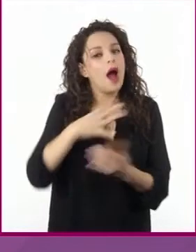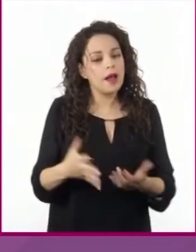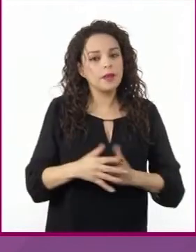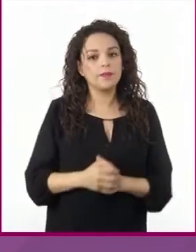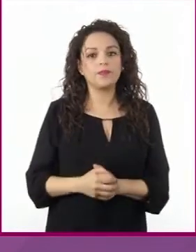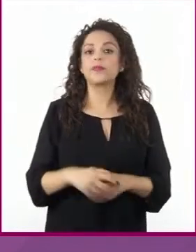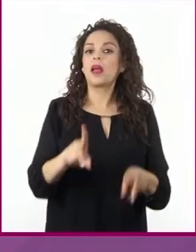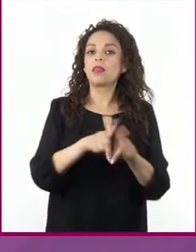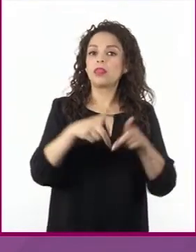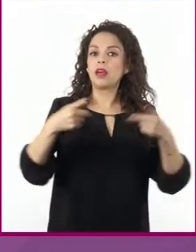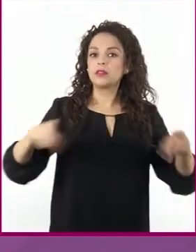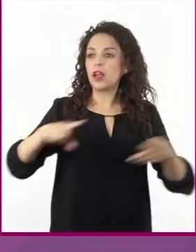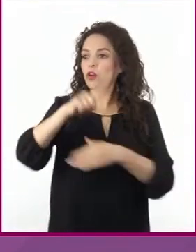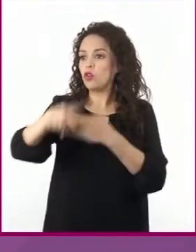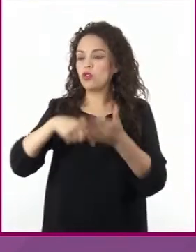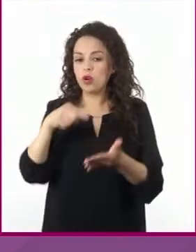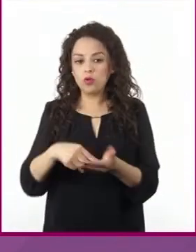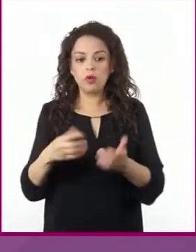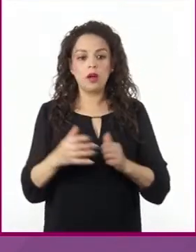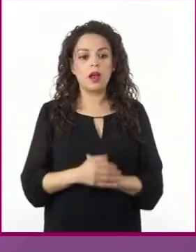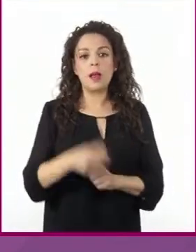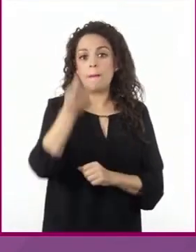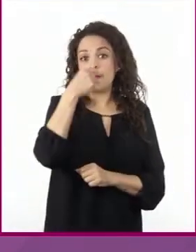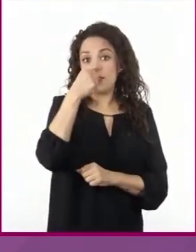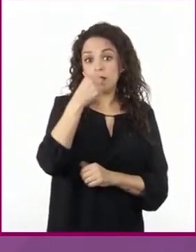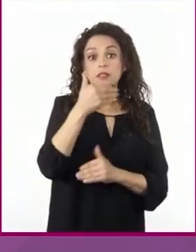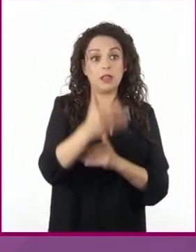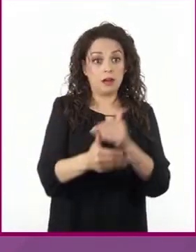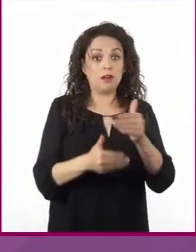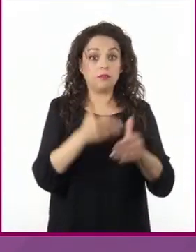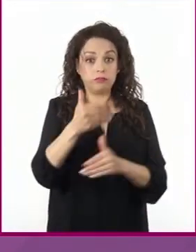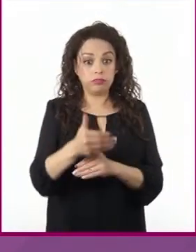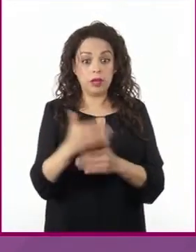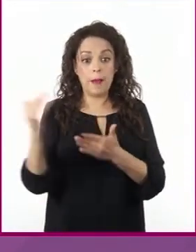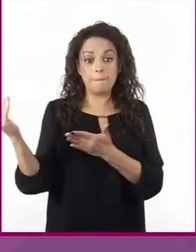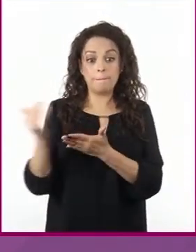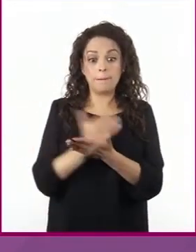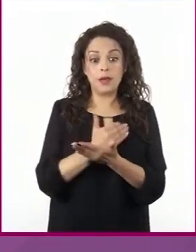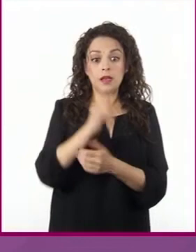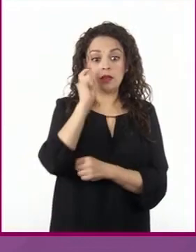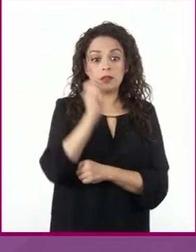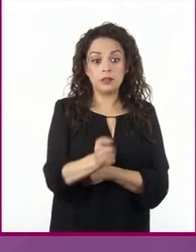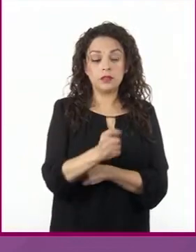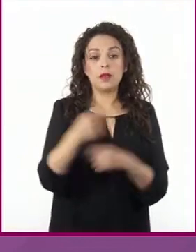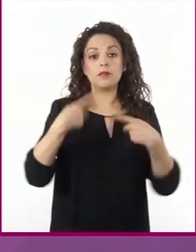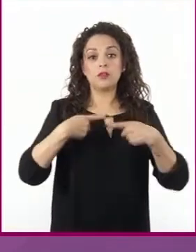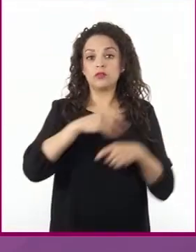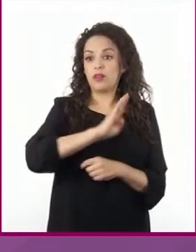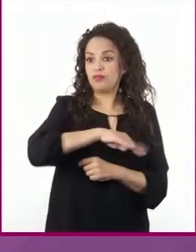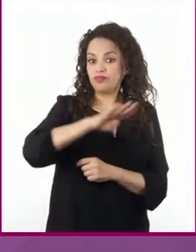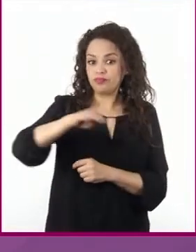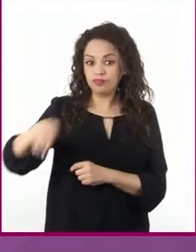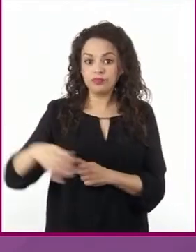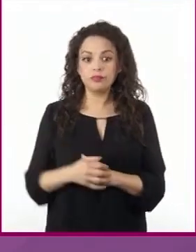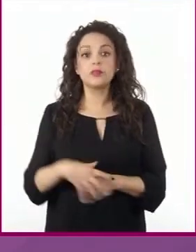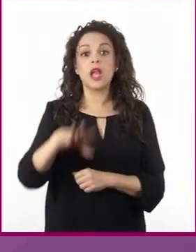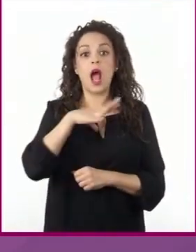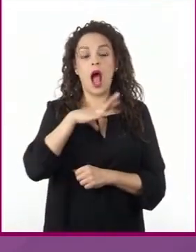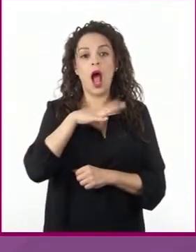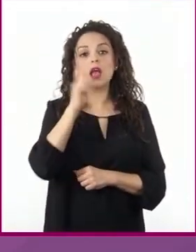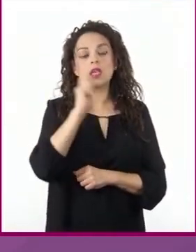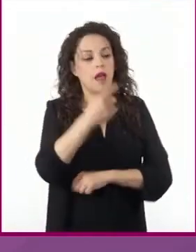desarrollo de espacios, hubo adelantos en la medicina, hubo reducción de índices de mortalidad, hubo campañas de